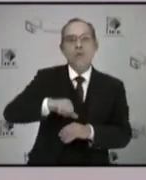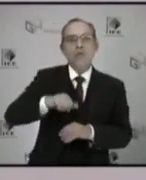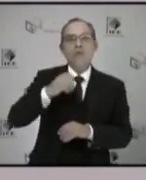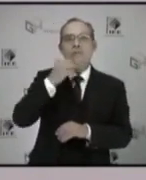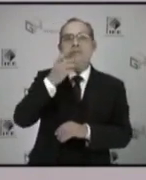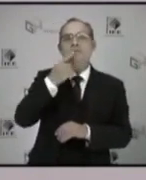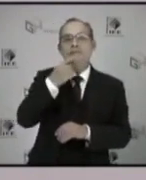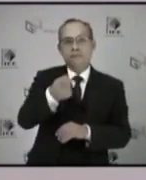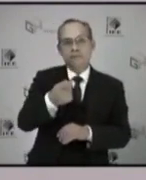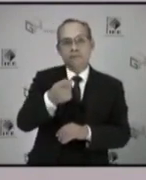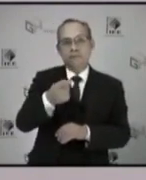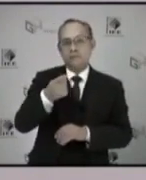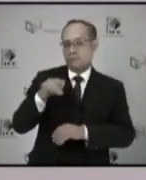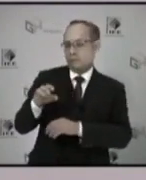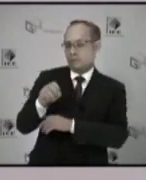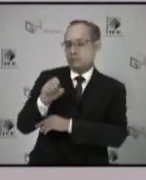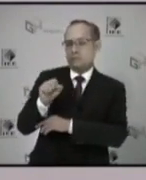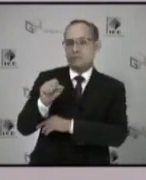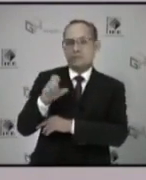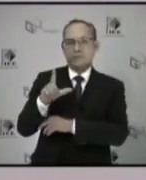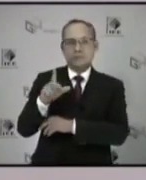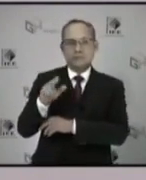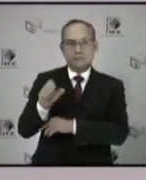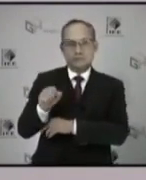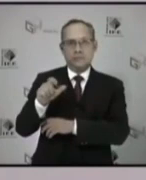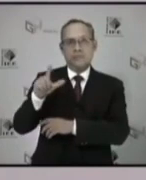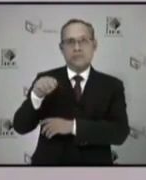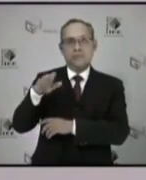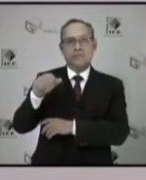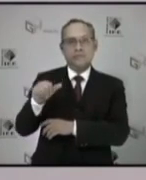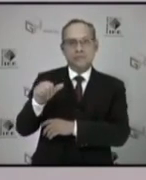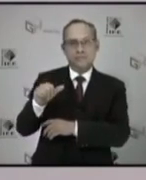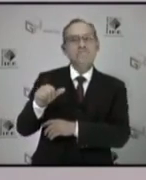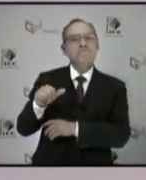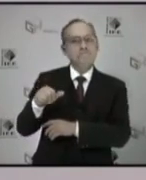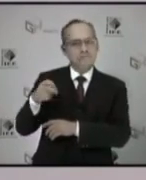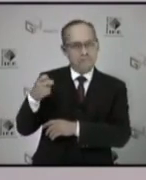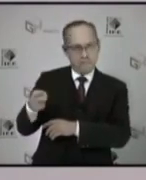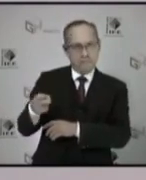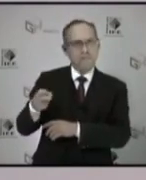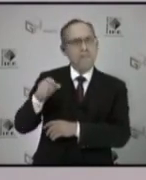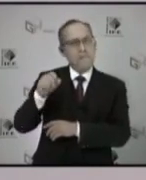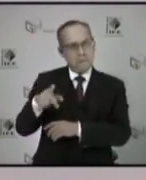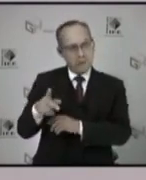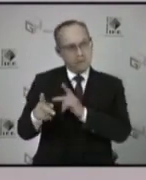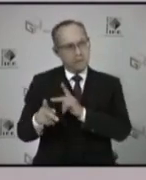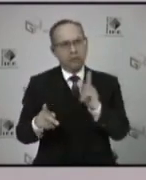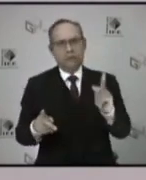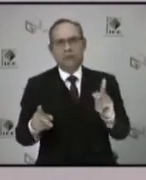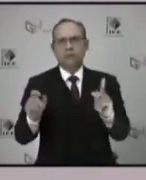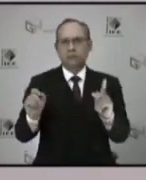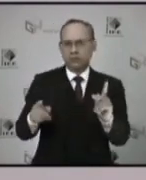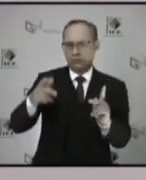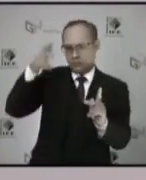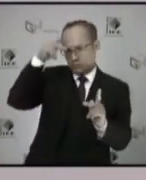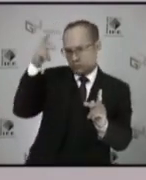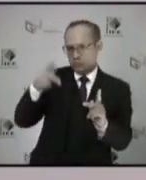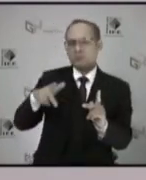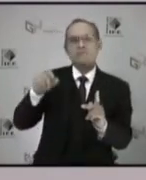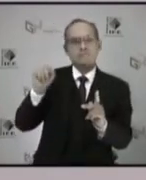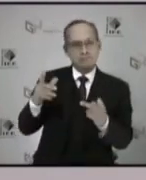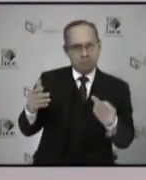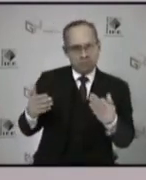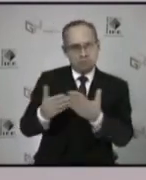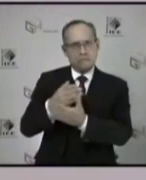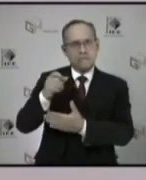Lima es un ciudadano. Es un hidalguense que te quiere proponer en este instante restaurar la